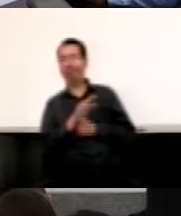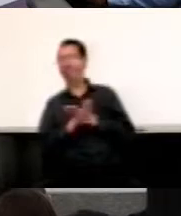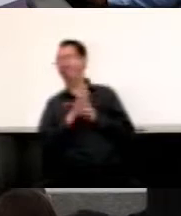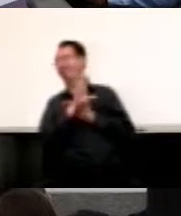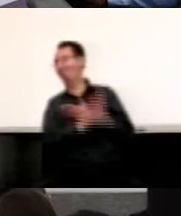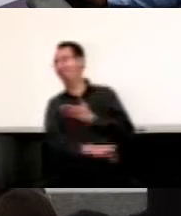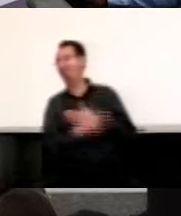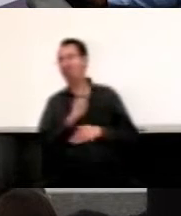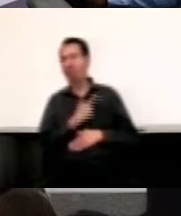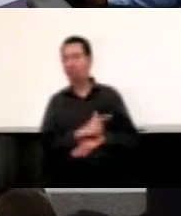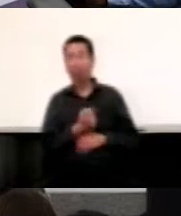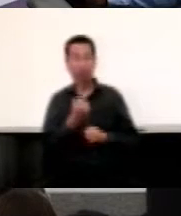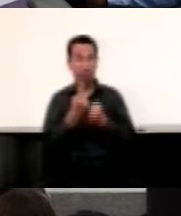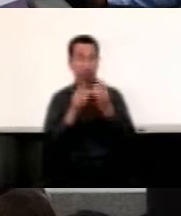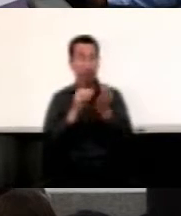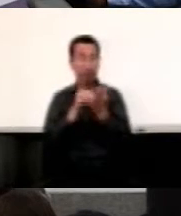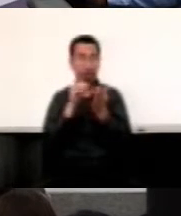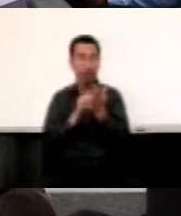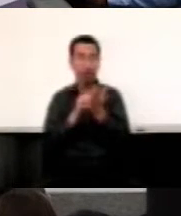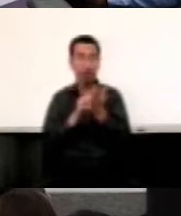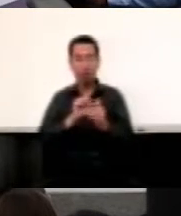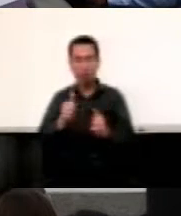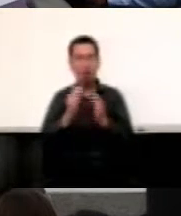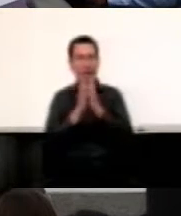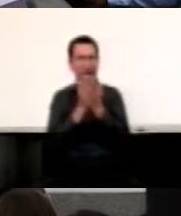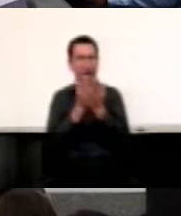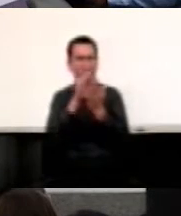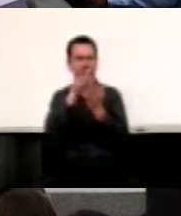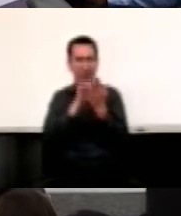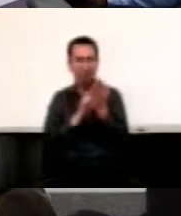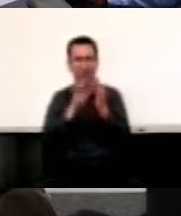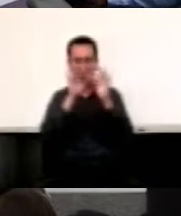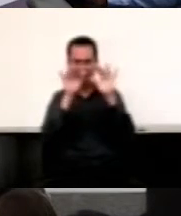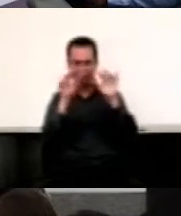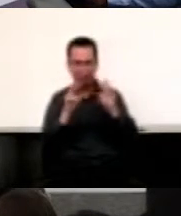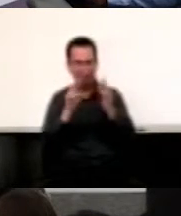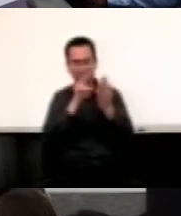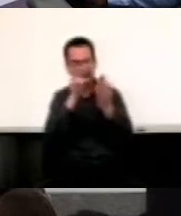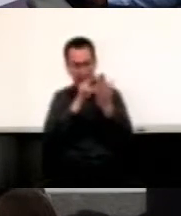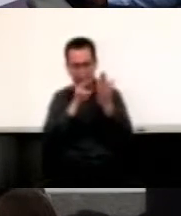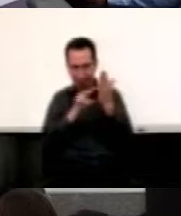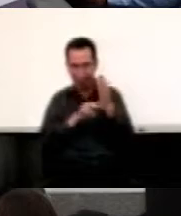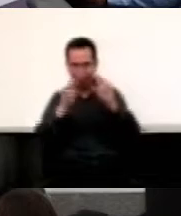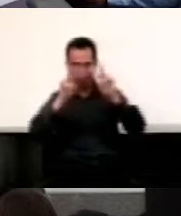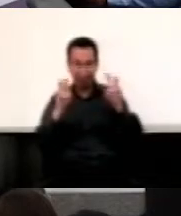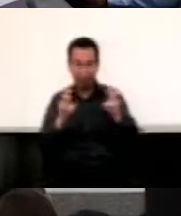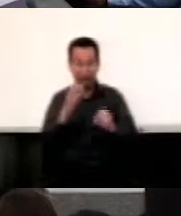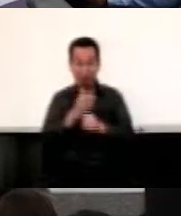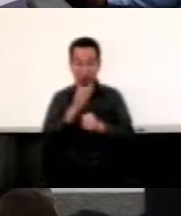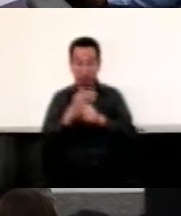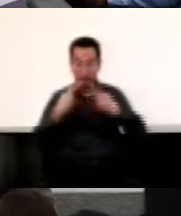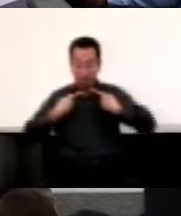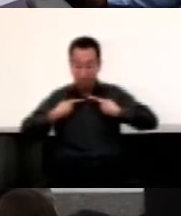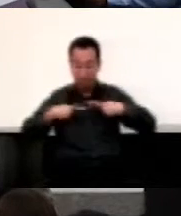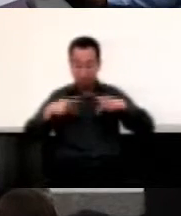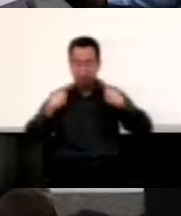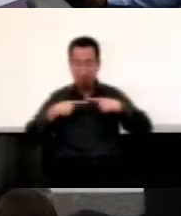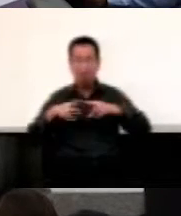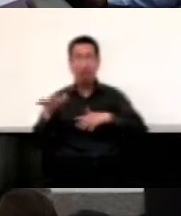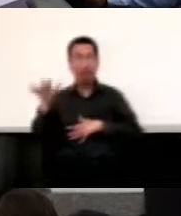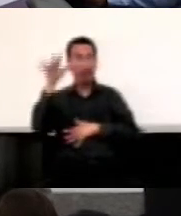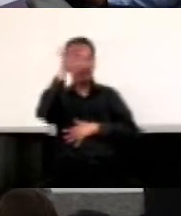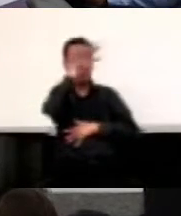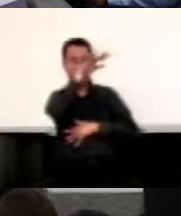tema, y también se menciona a lo largo del libro, que es que la ciudadanía hoy está